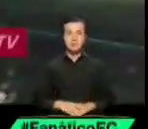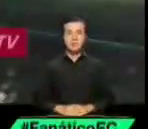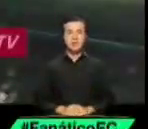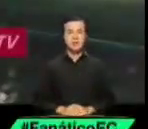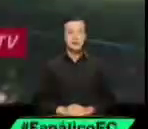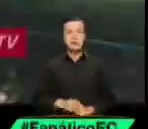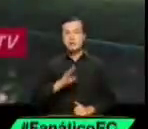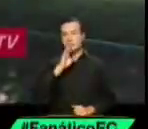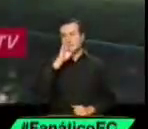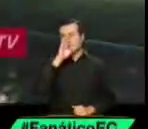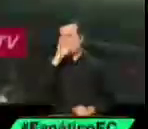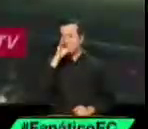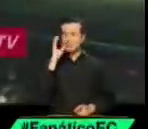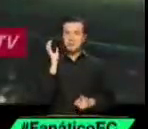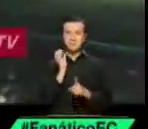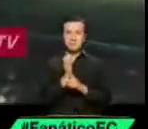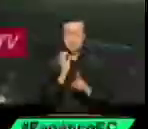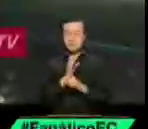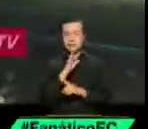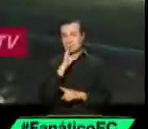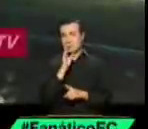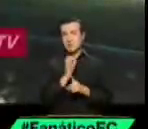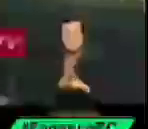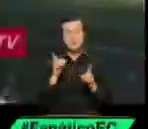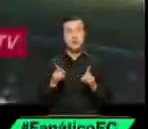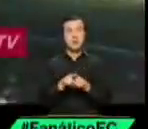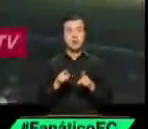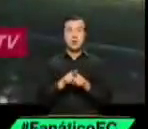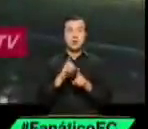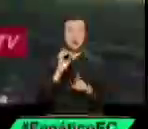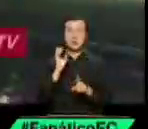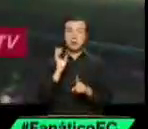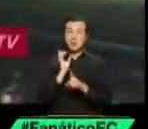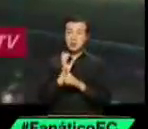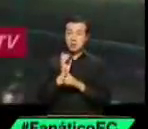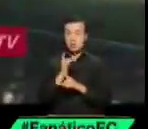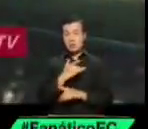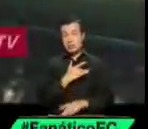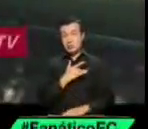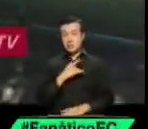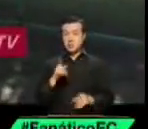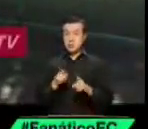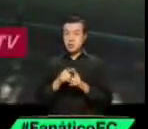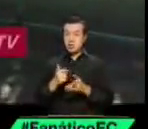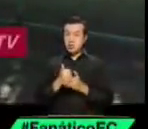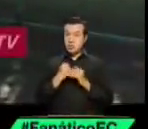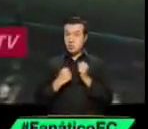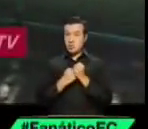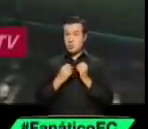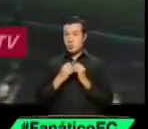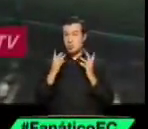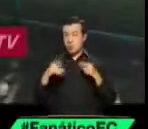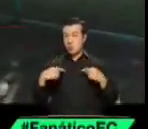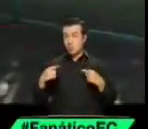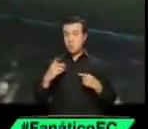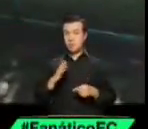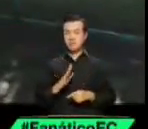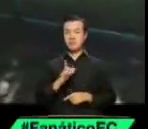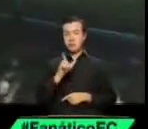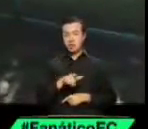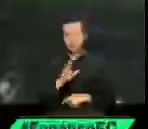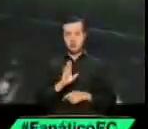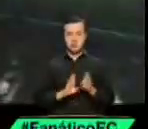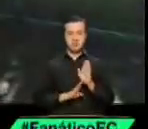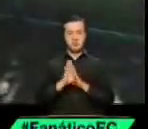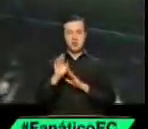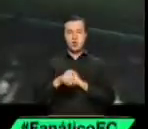siempre hay críticas, ¿no? Y creo que no son de todo. Así como las críticas creo te afectan un poco, creo que te ayudan mucho en el día a día para crecer como persona,